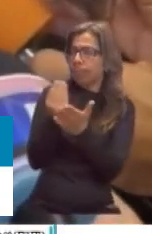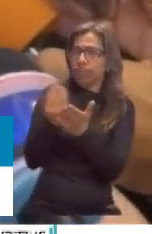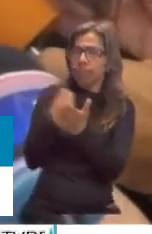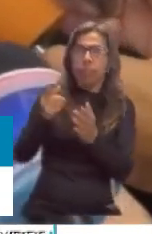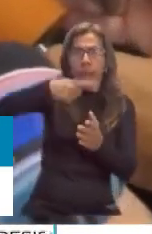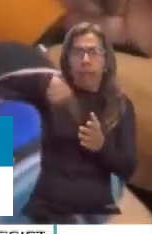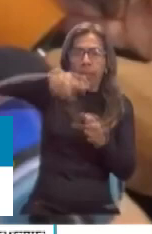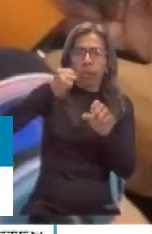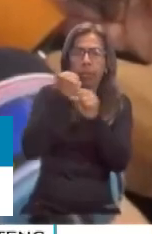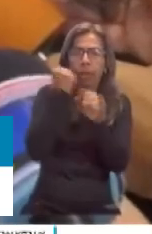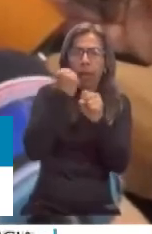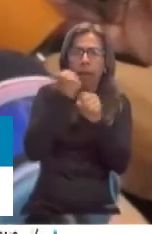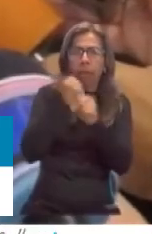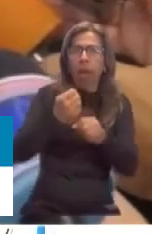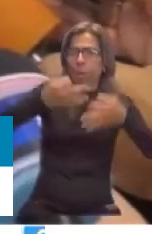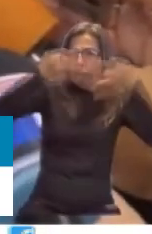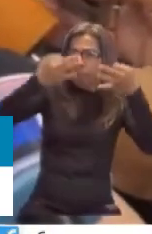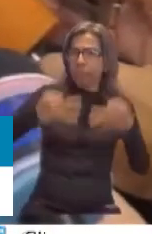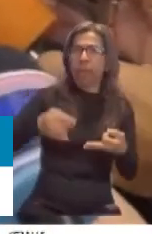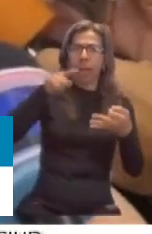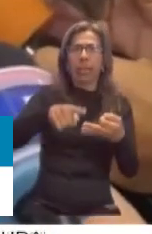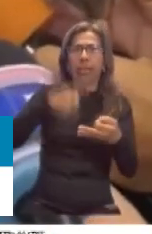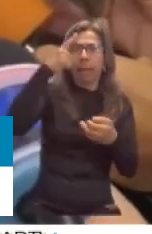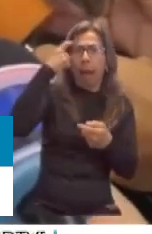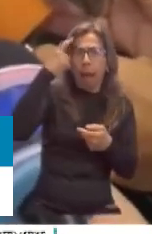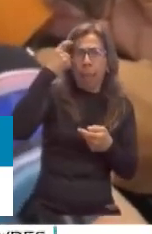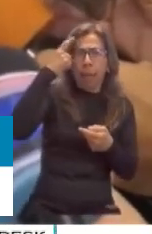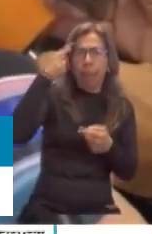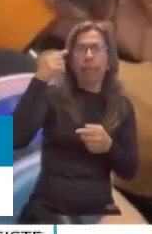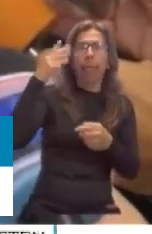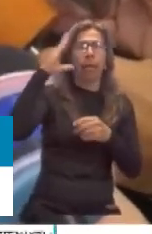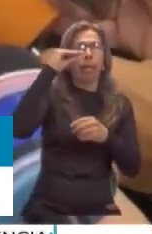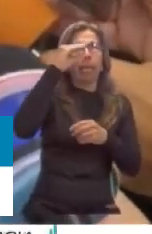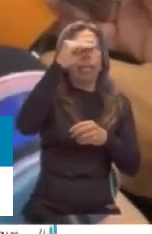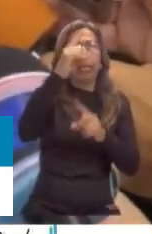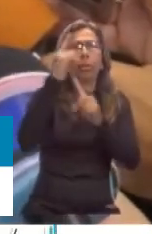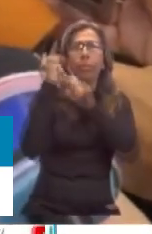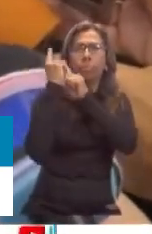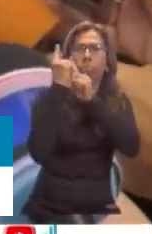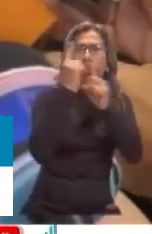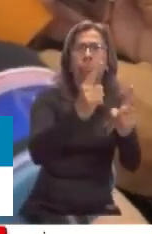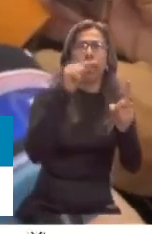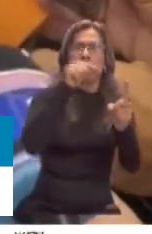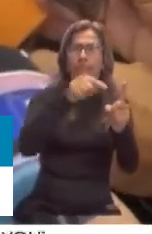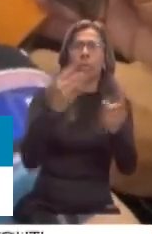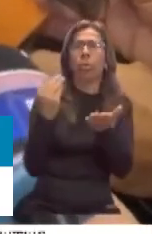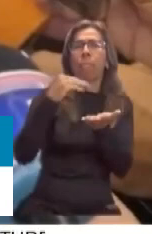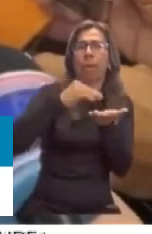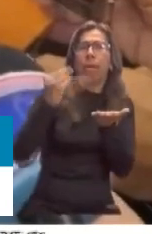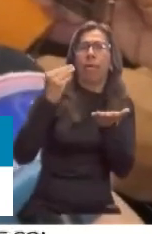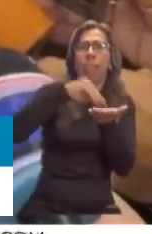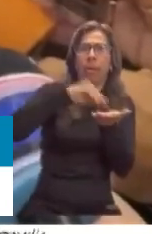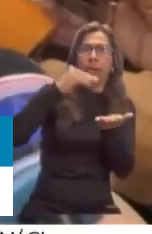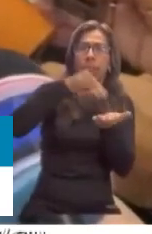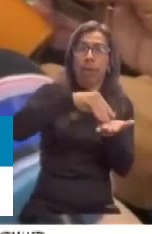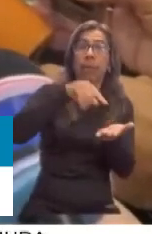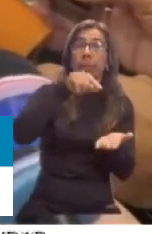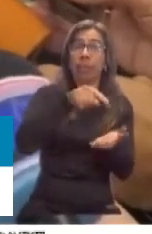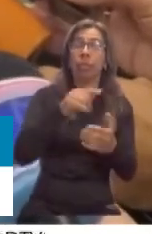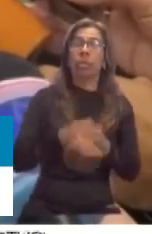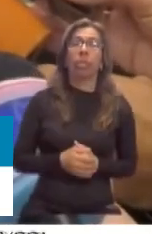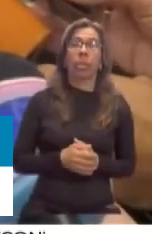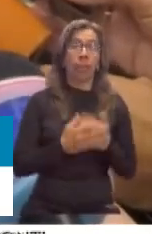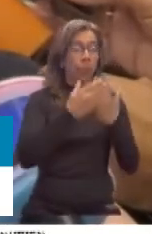de versatilidad, capacidad de aprendizaje, capacitación permanente. Y a su vez eso es lo que nos da la relación entre Estado,